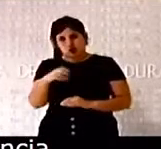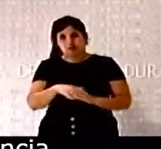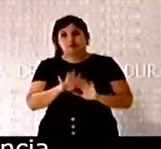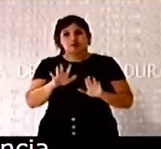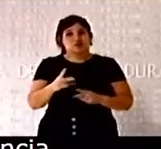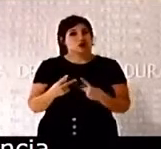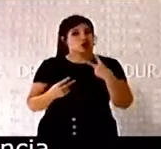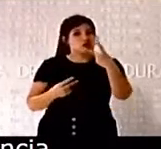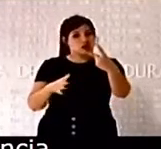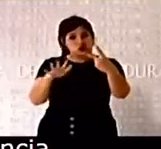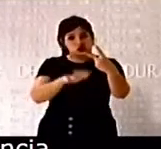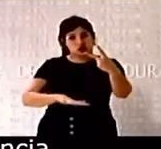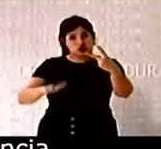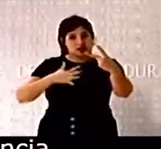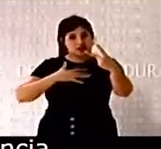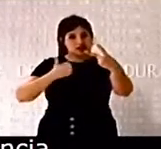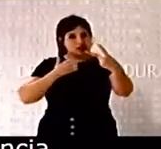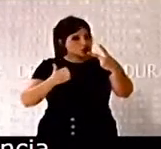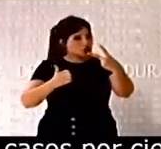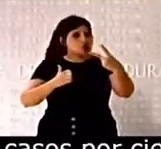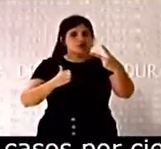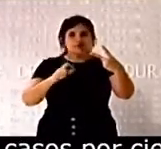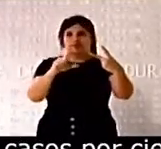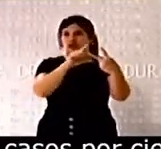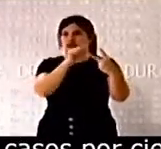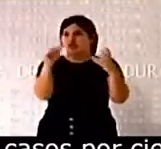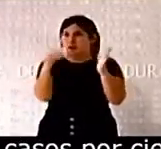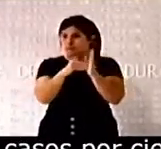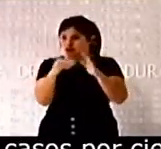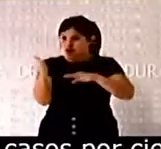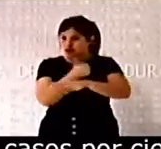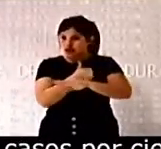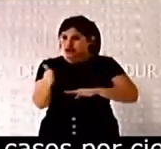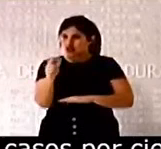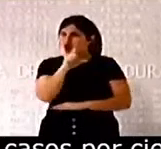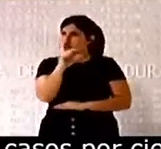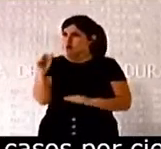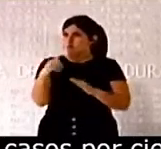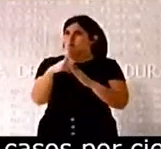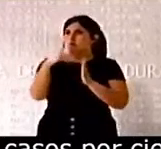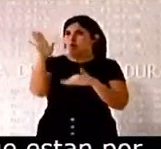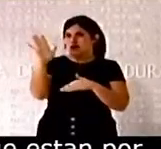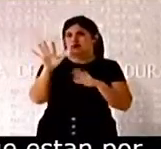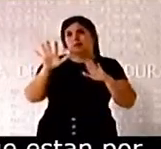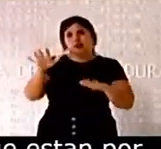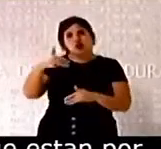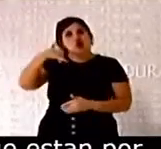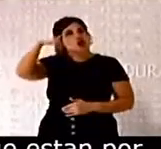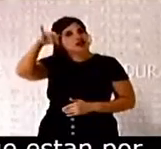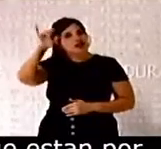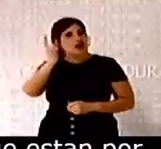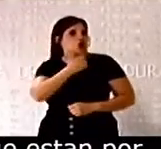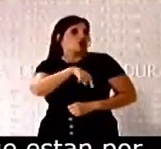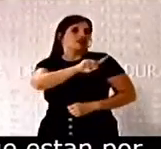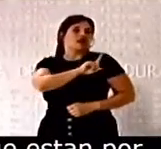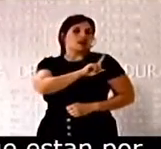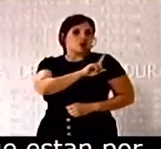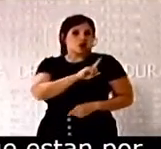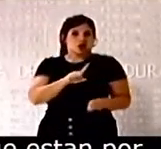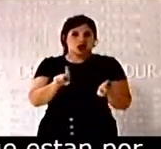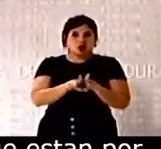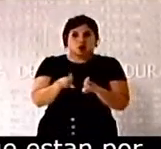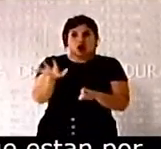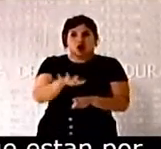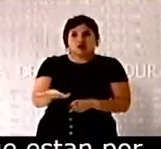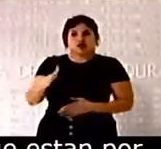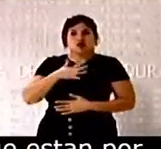salud que están por encima de los 100 casos por 100.000 habitantes, pero muy lejos del riesgo extremo, como llegó a estar el área de salud